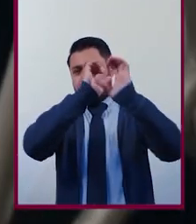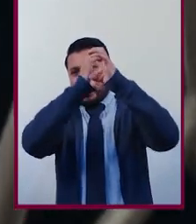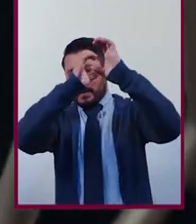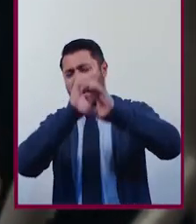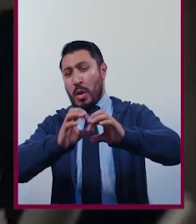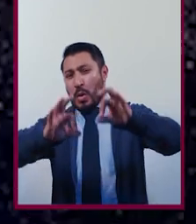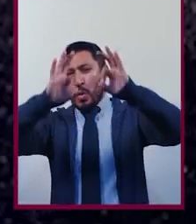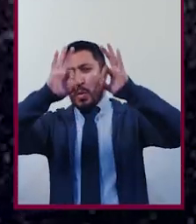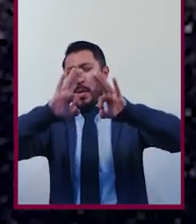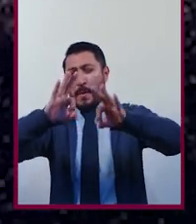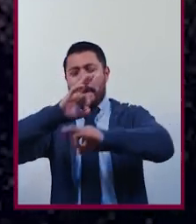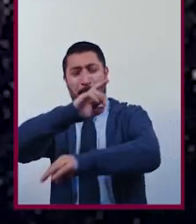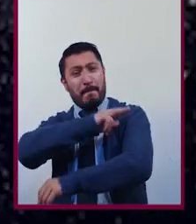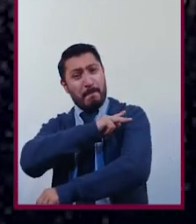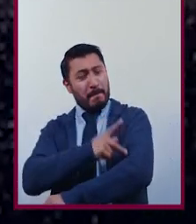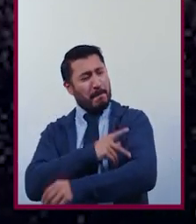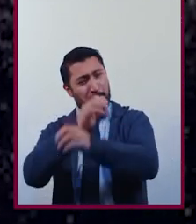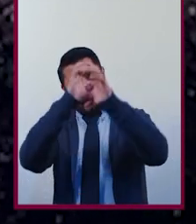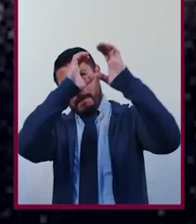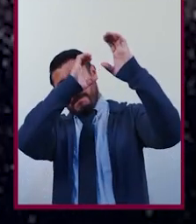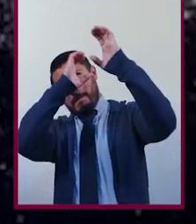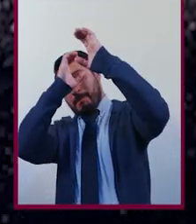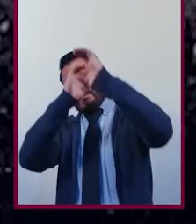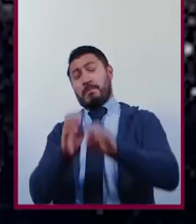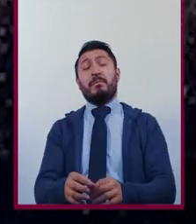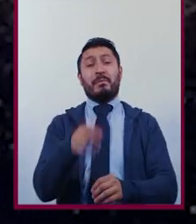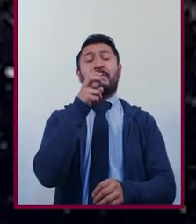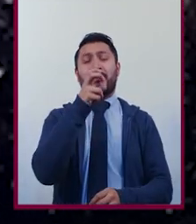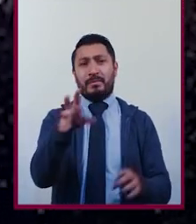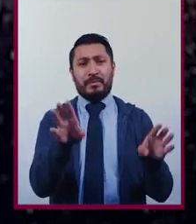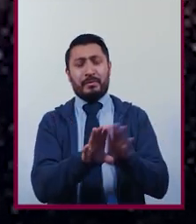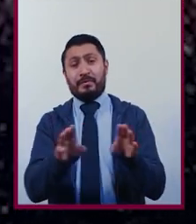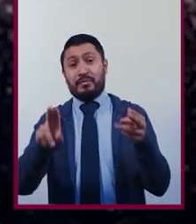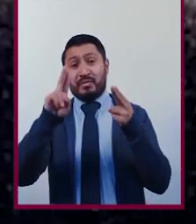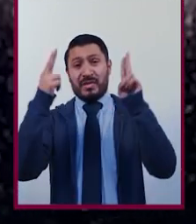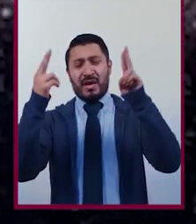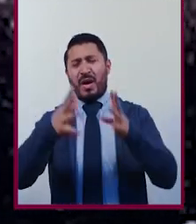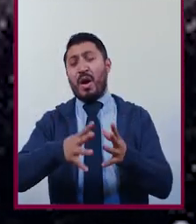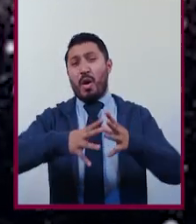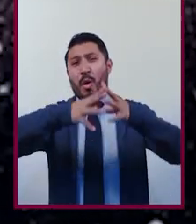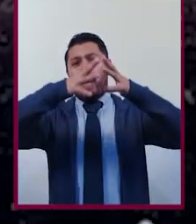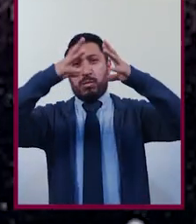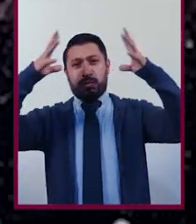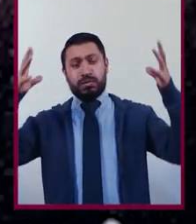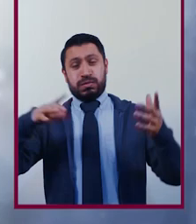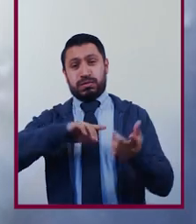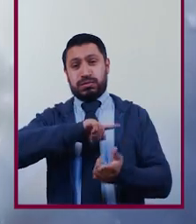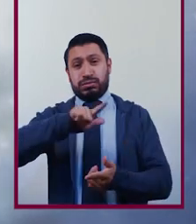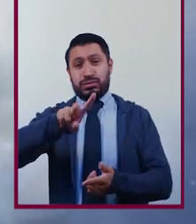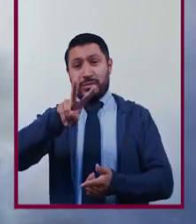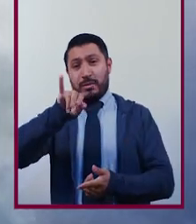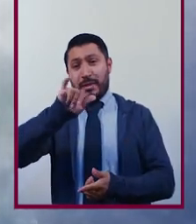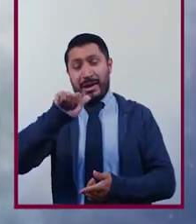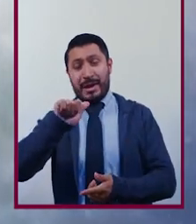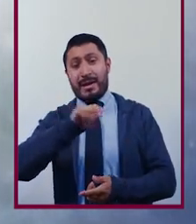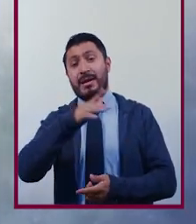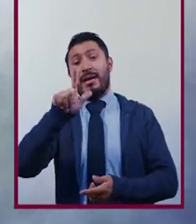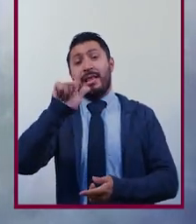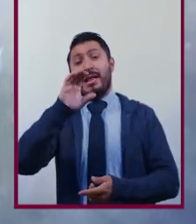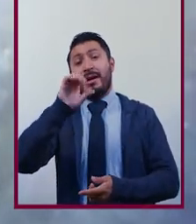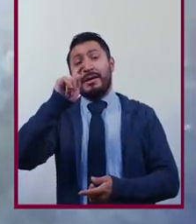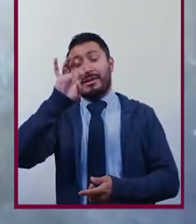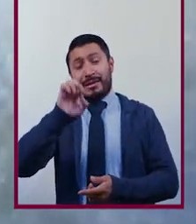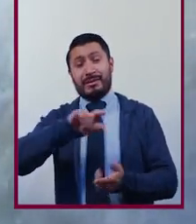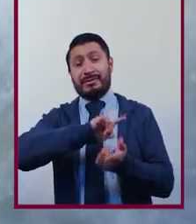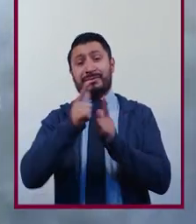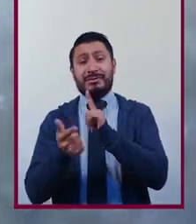más potentes y se llega a la conclusión de que el universo es mucho más grande que la Vía Láctea, la galaxia en la que